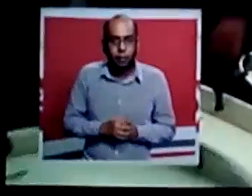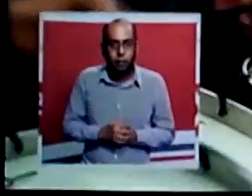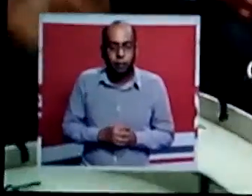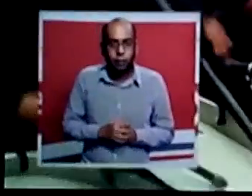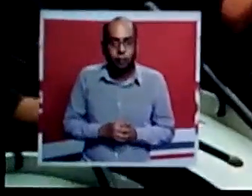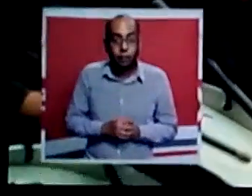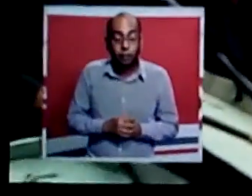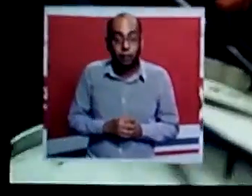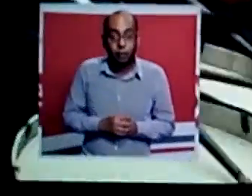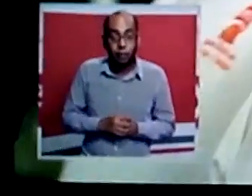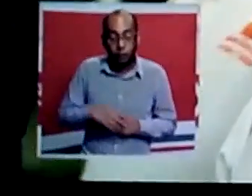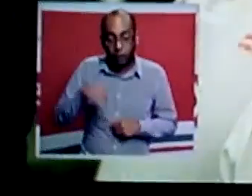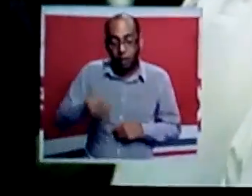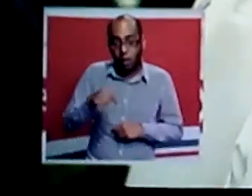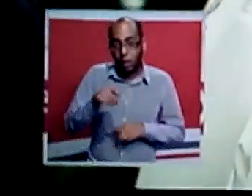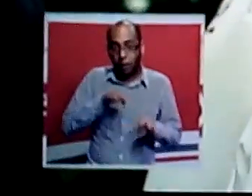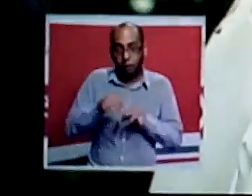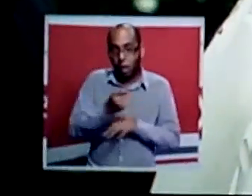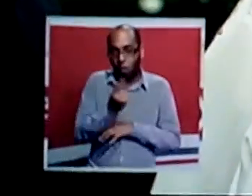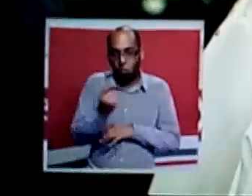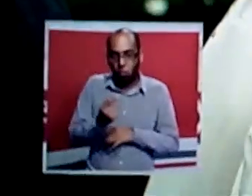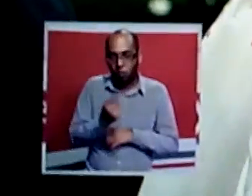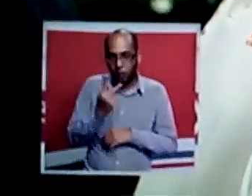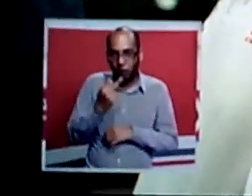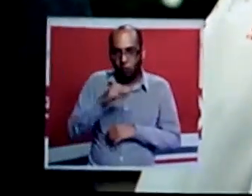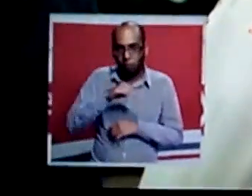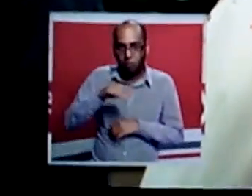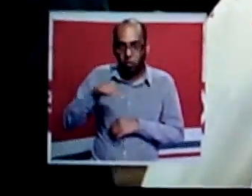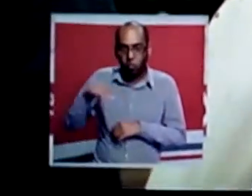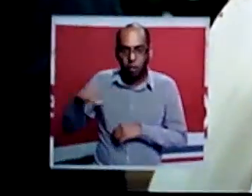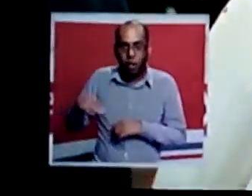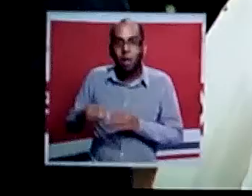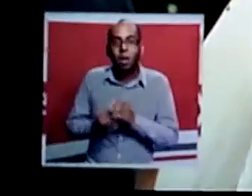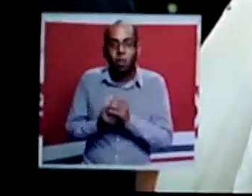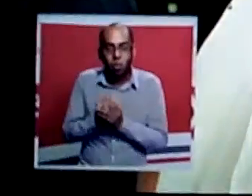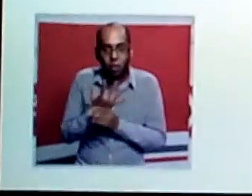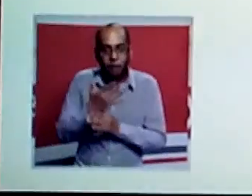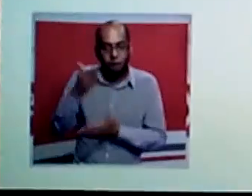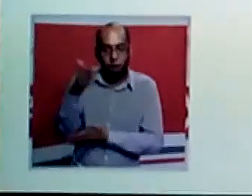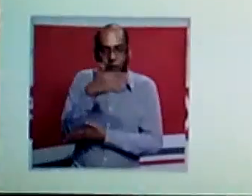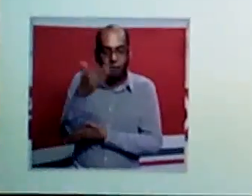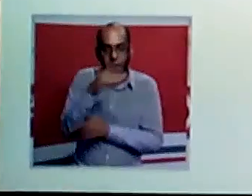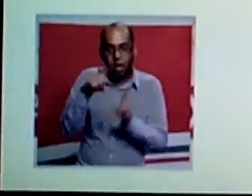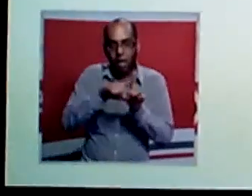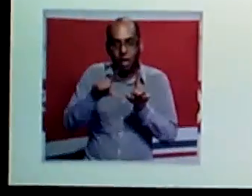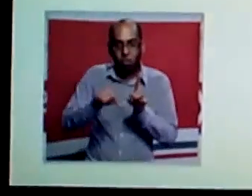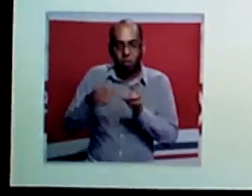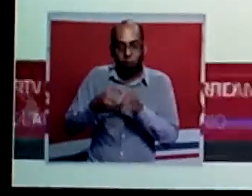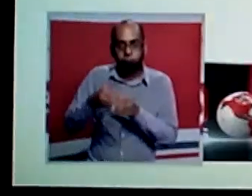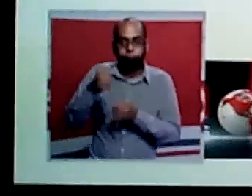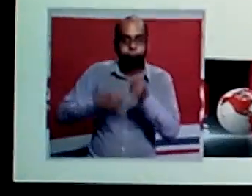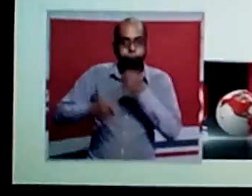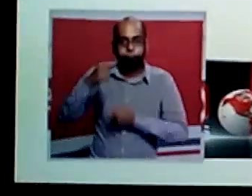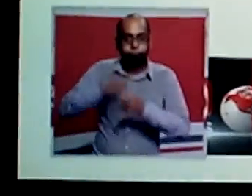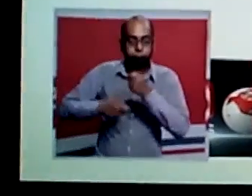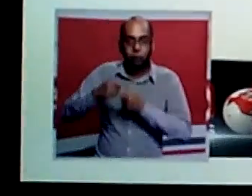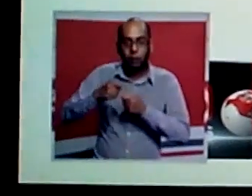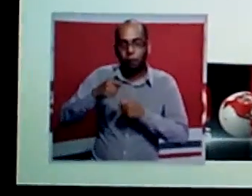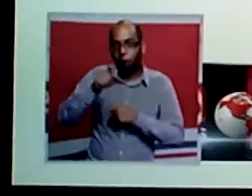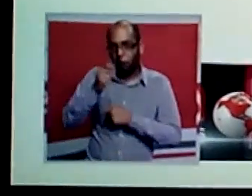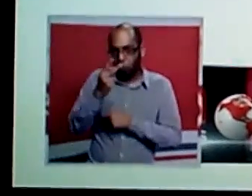Y personal del Sistema Michoacano de Radio y Televisión enmarcó el izamiento y arreamiento de la bandera nacional este lunes 22 de septiembre. Luego